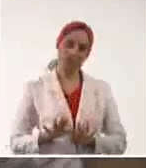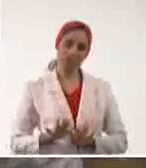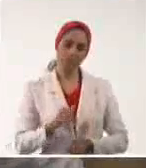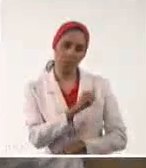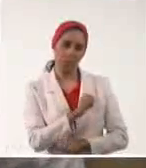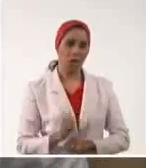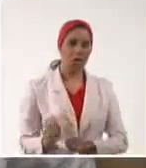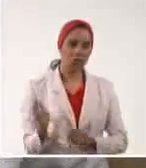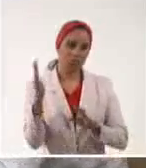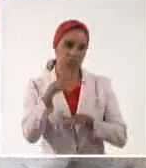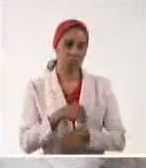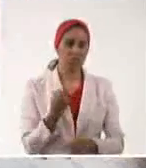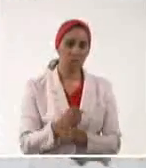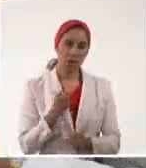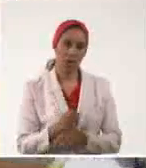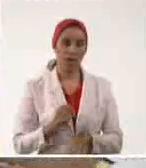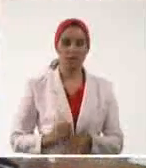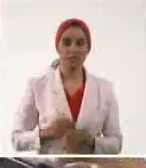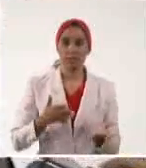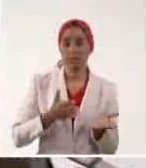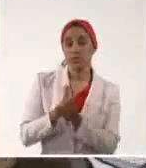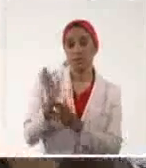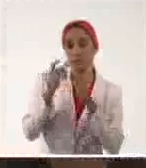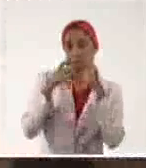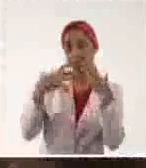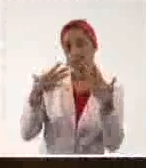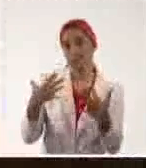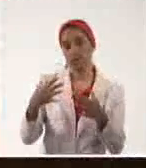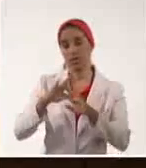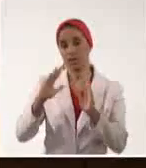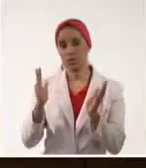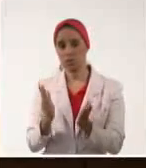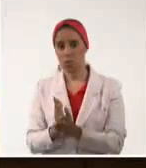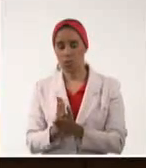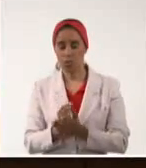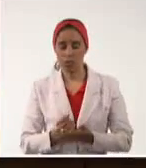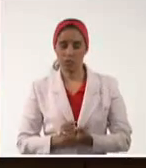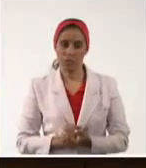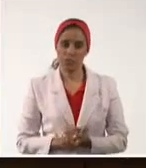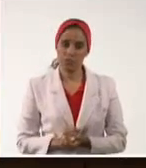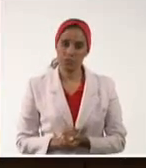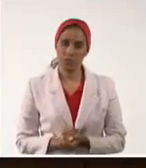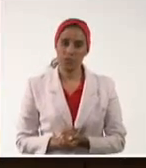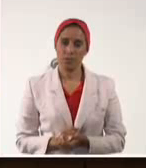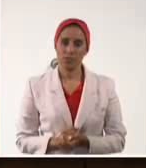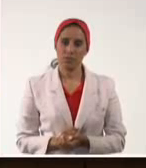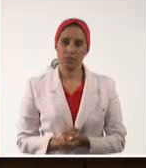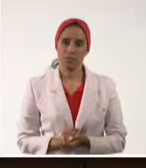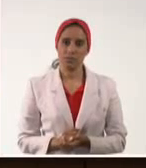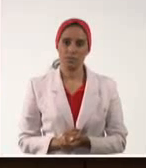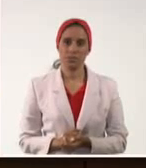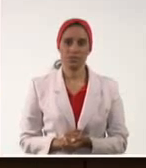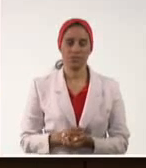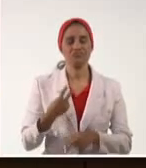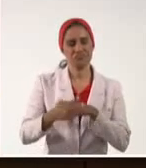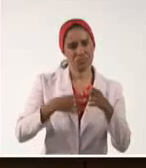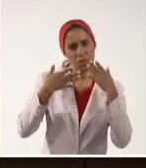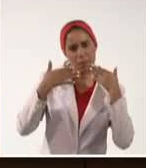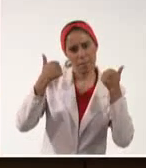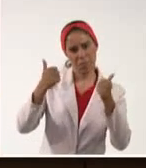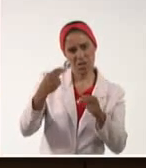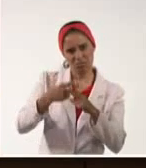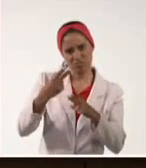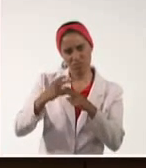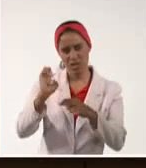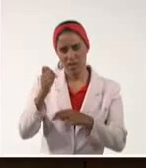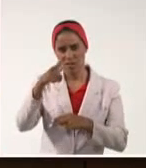seguir una ruta que ha demostrado ser impracticable por insostenible. Hizo bien Félix Martínez a recordar